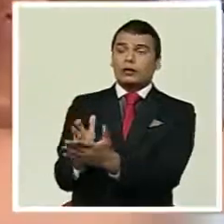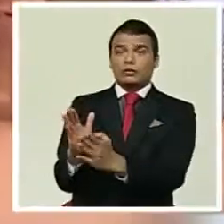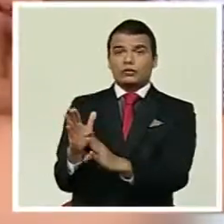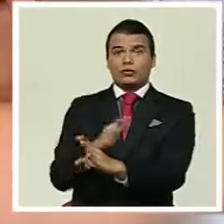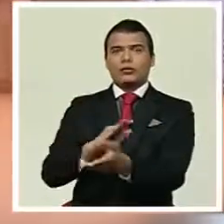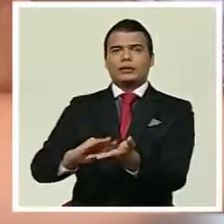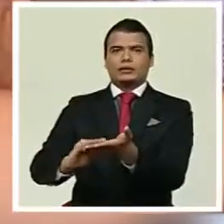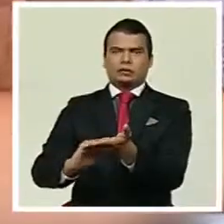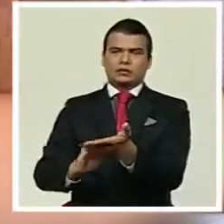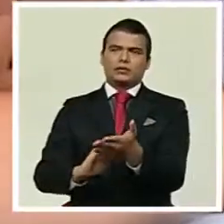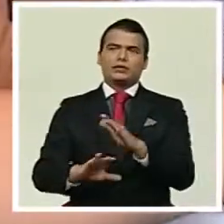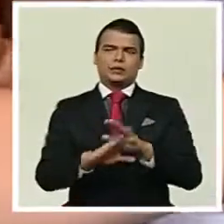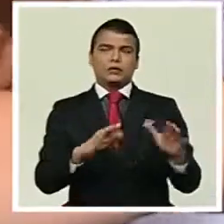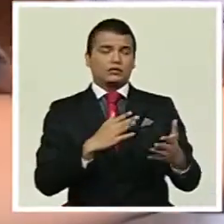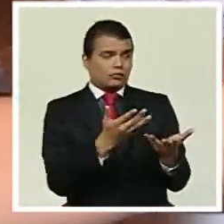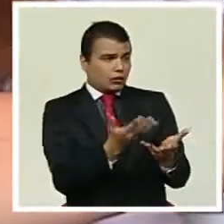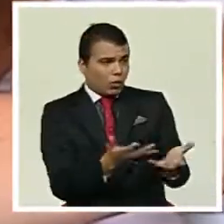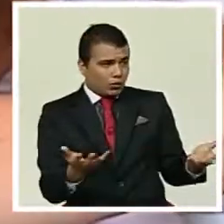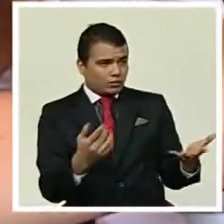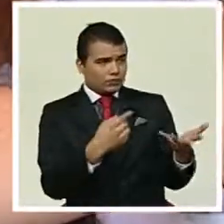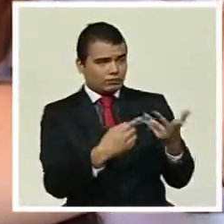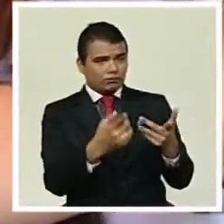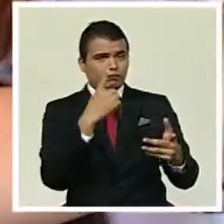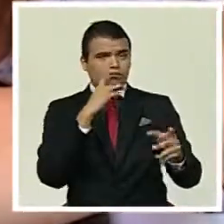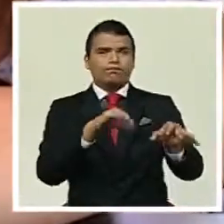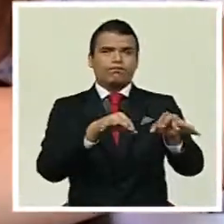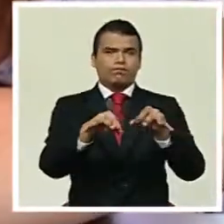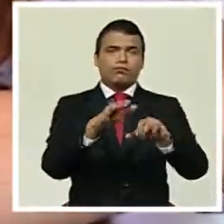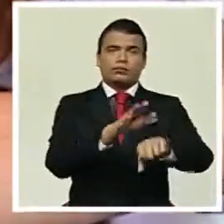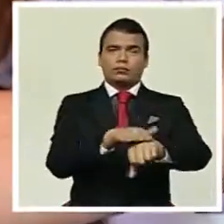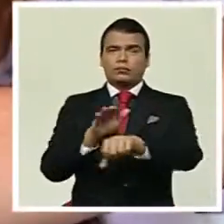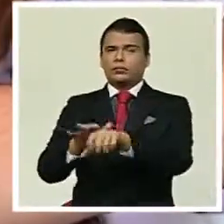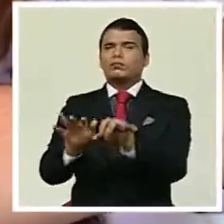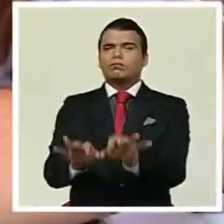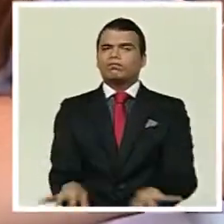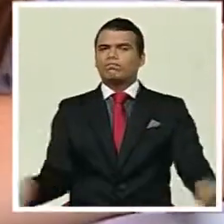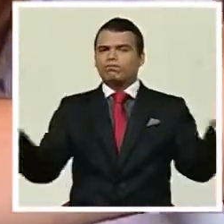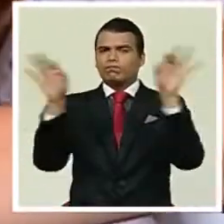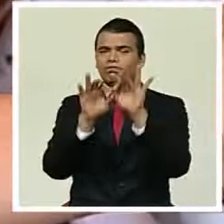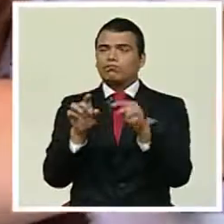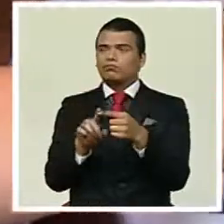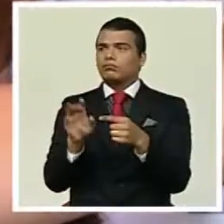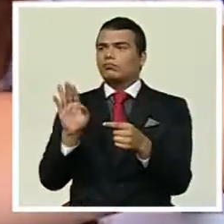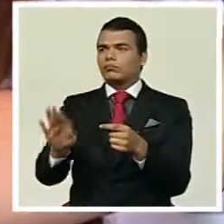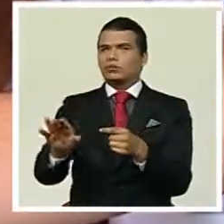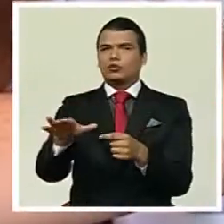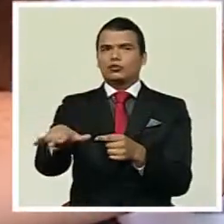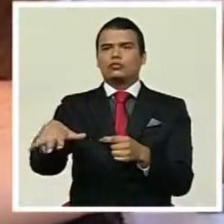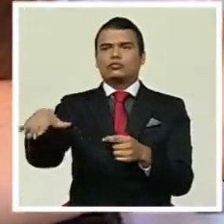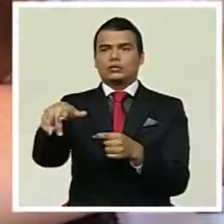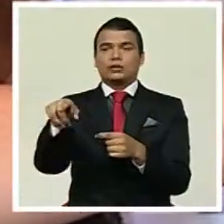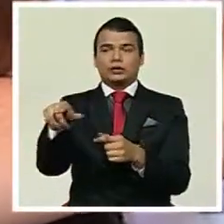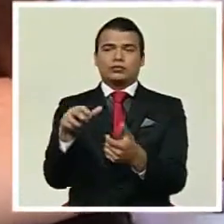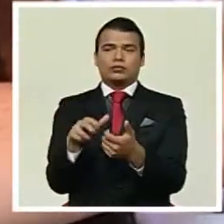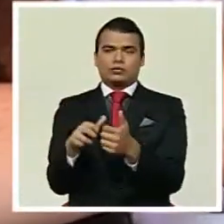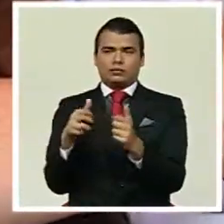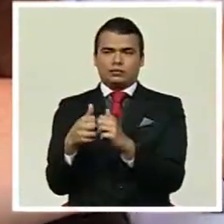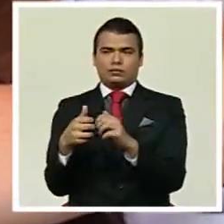problemática. Varias cosas que yo creo que son importantes decirles. Una es donde está el Bosque Culver. Ahí hay un